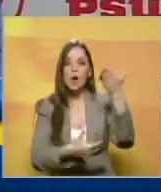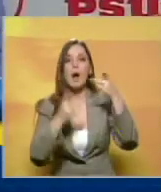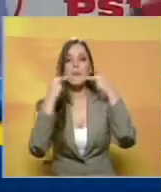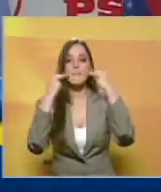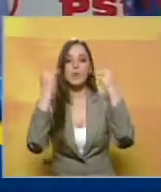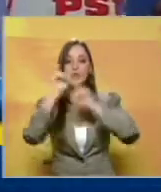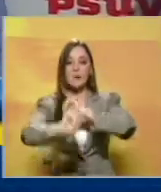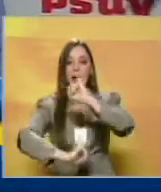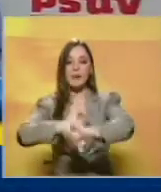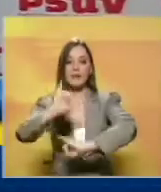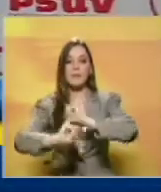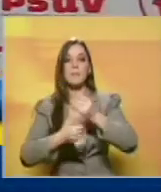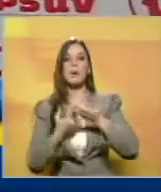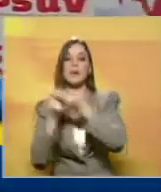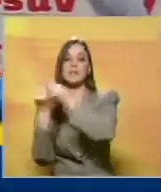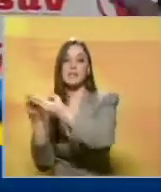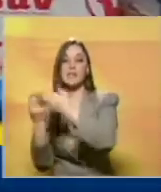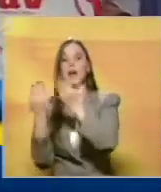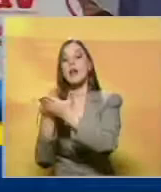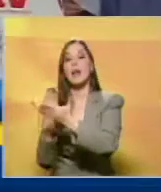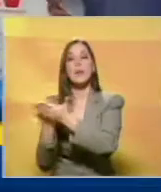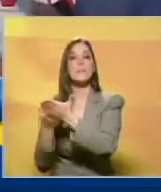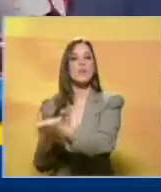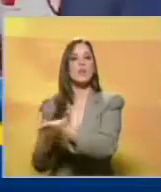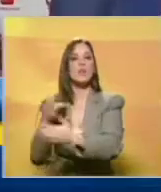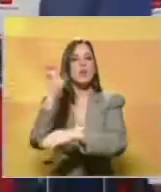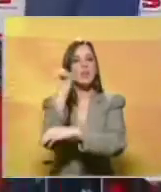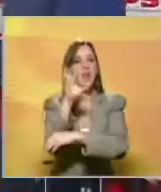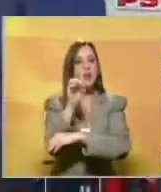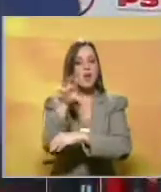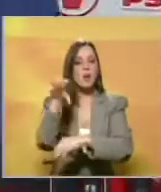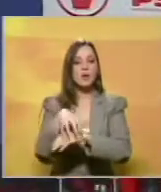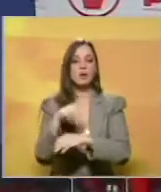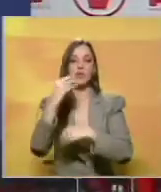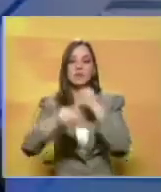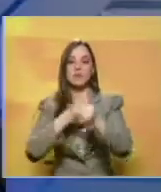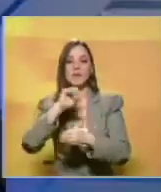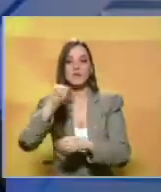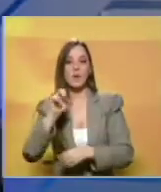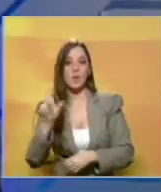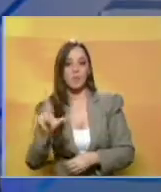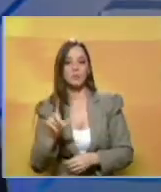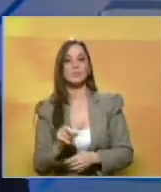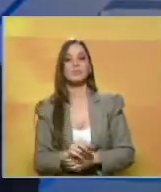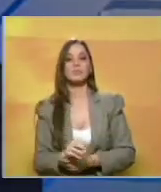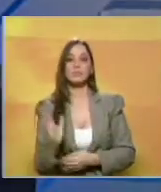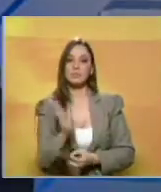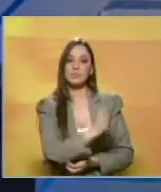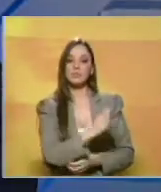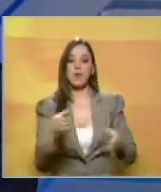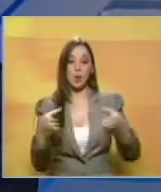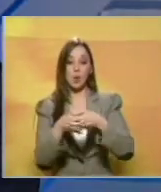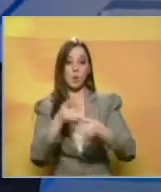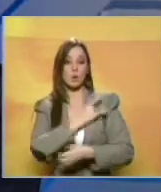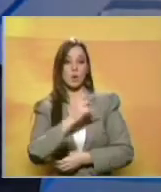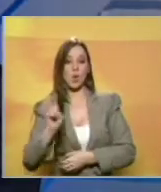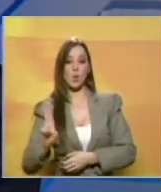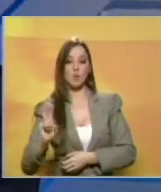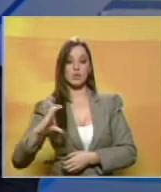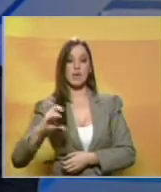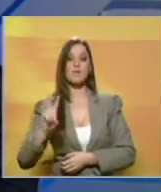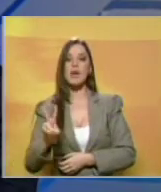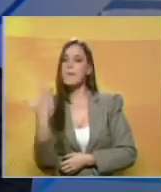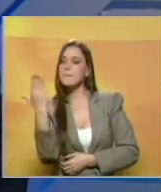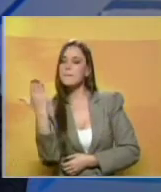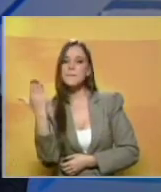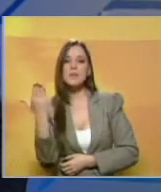internacional para llevar las propuestas a la plenaria del Congreso que se celebrará en julio. El Consejo Universitario de la UCB exigió la